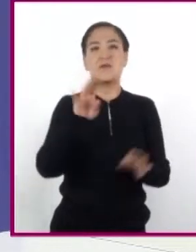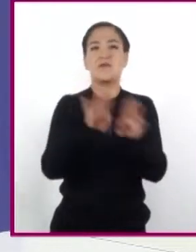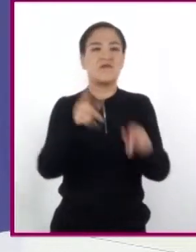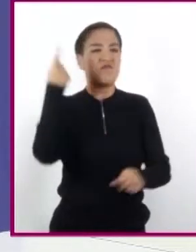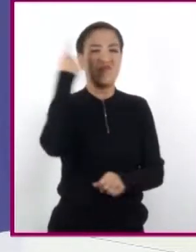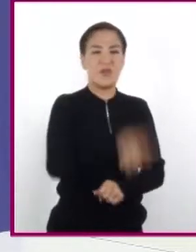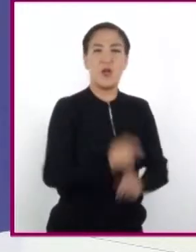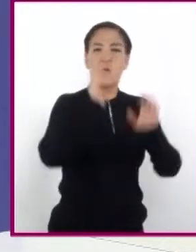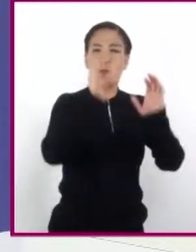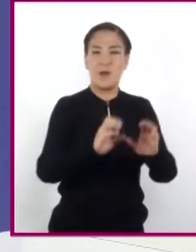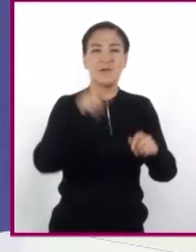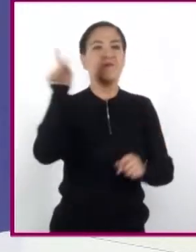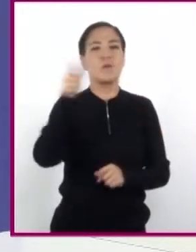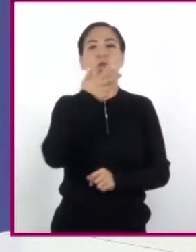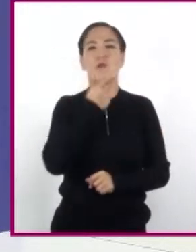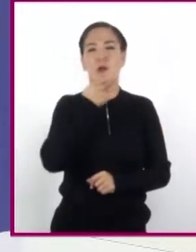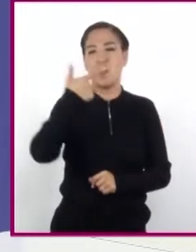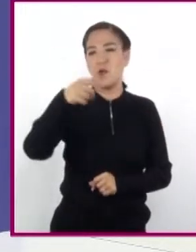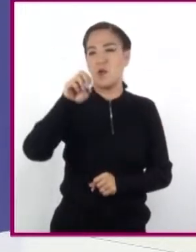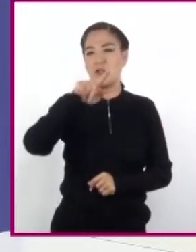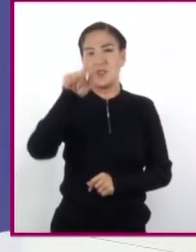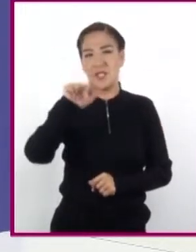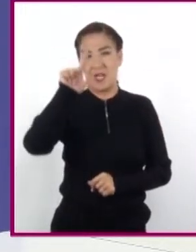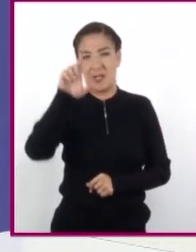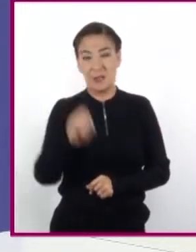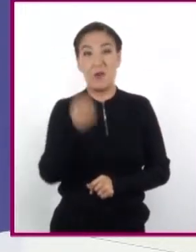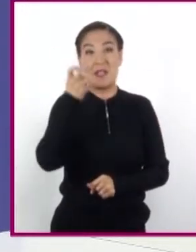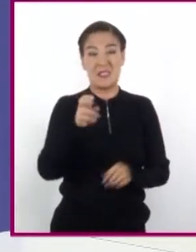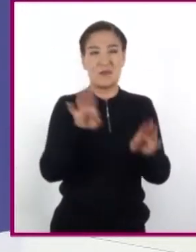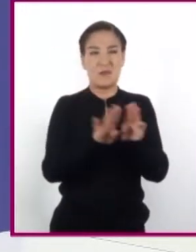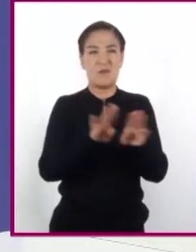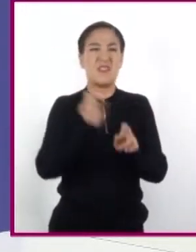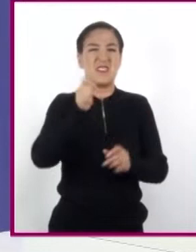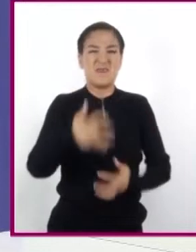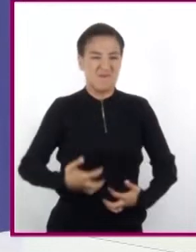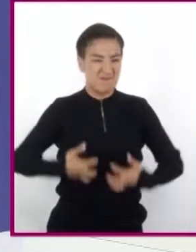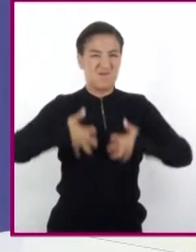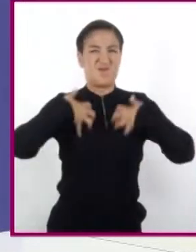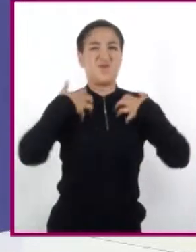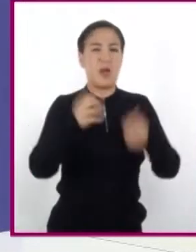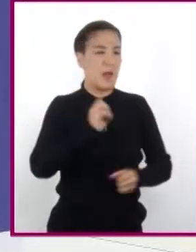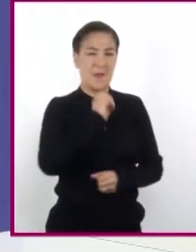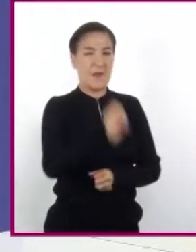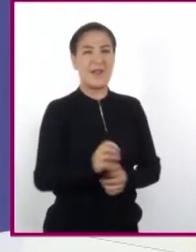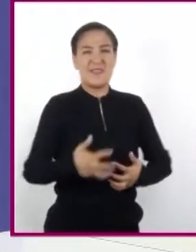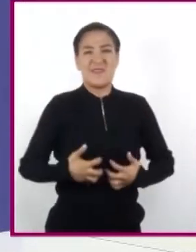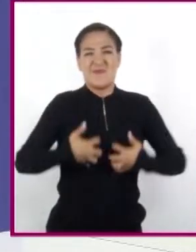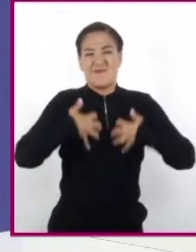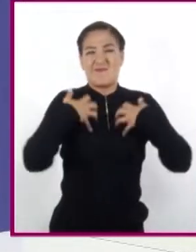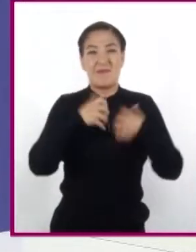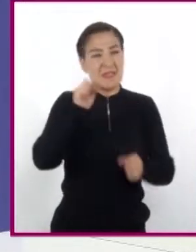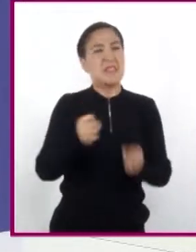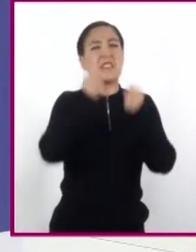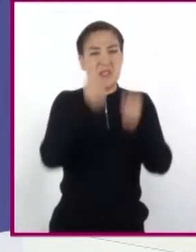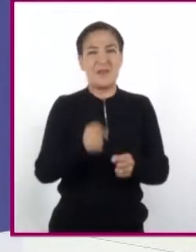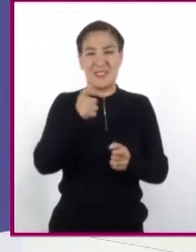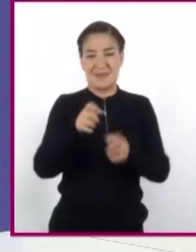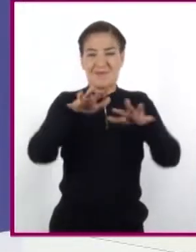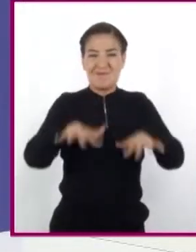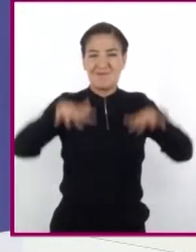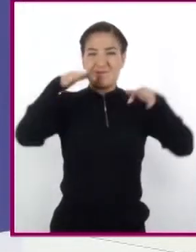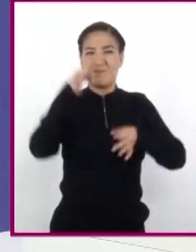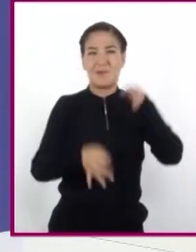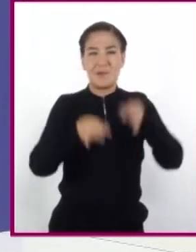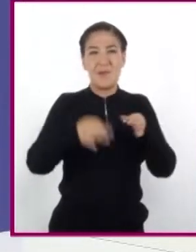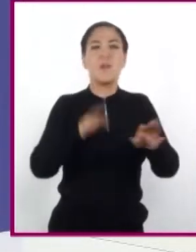Inquisición por Gonzalo Guerra. Él, por descargo de conciencia y no por odio, aseguró en los tribunales que Marta